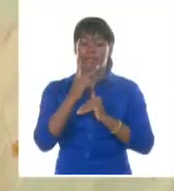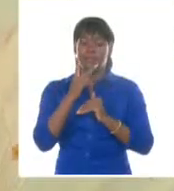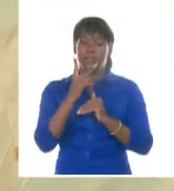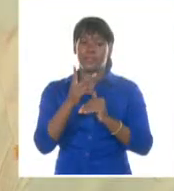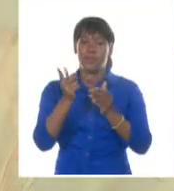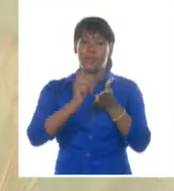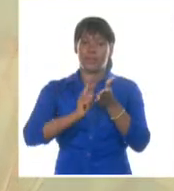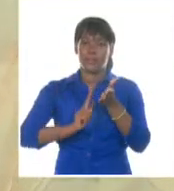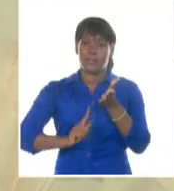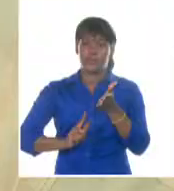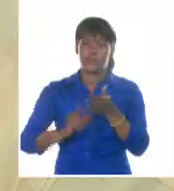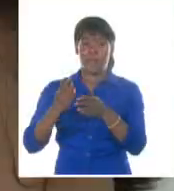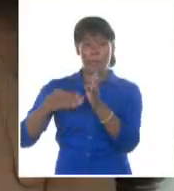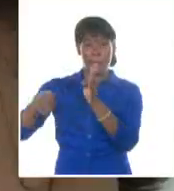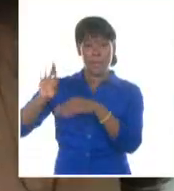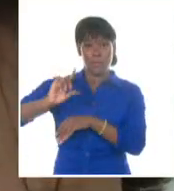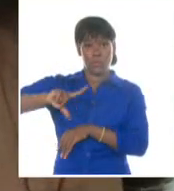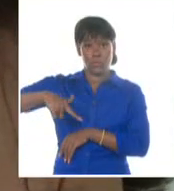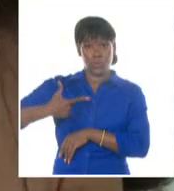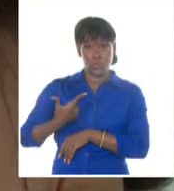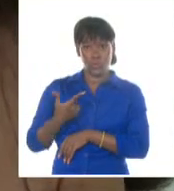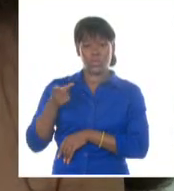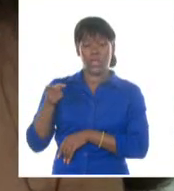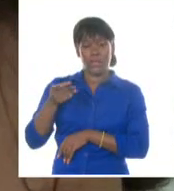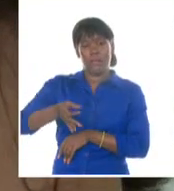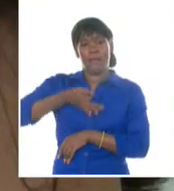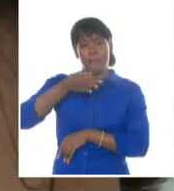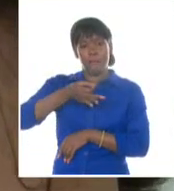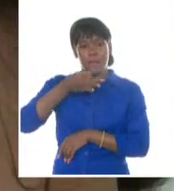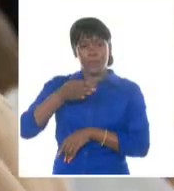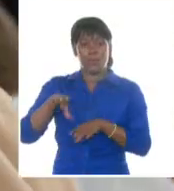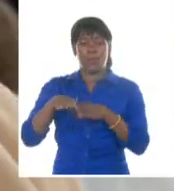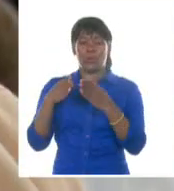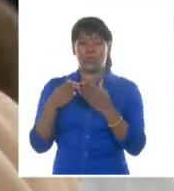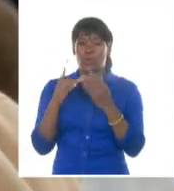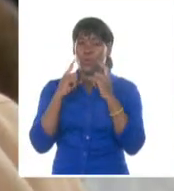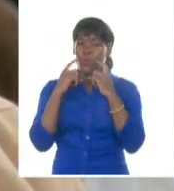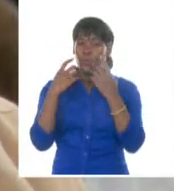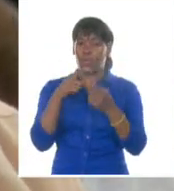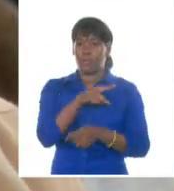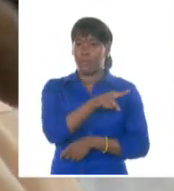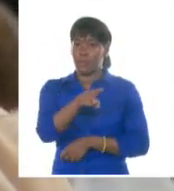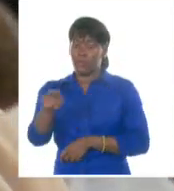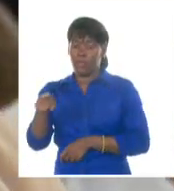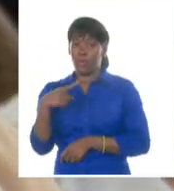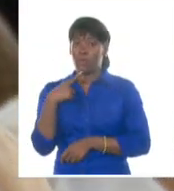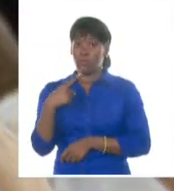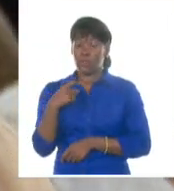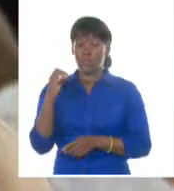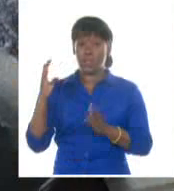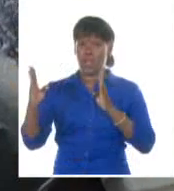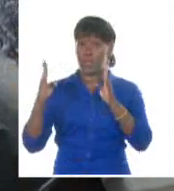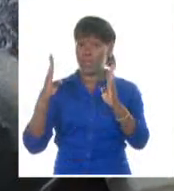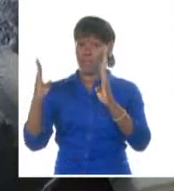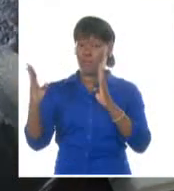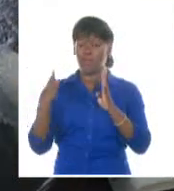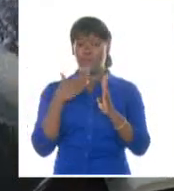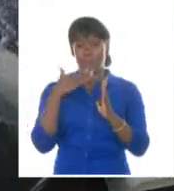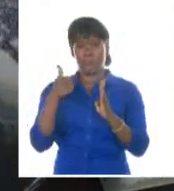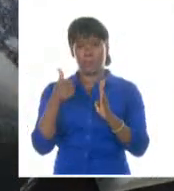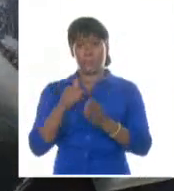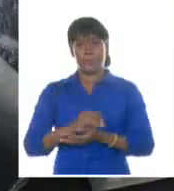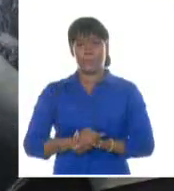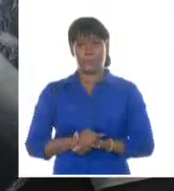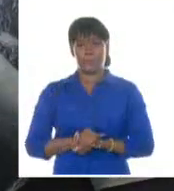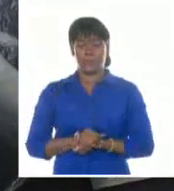El ministro de Cultura, Elpidio Alonso Grau, acompañó junto a importantes intelectuales la jornada conmemorativa. Además del panel,